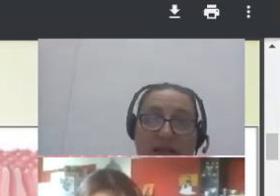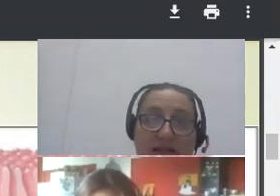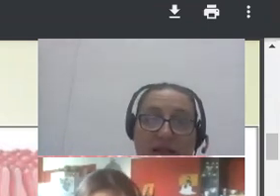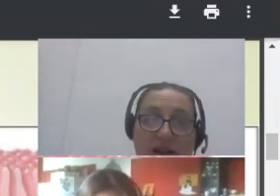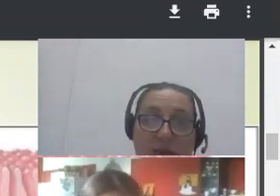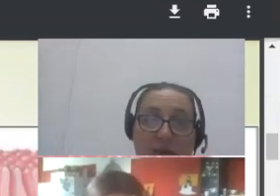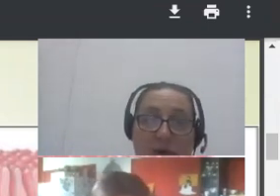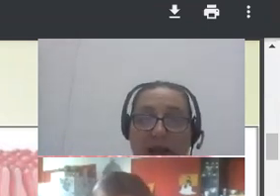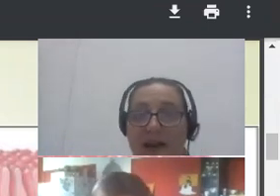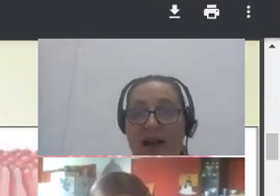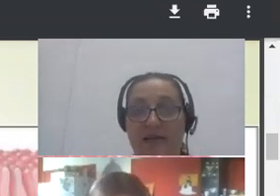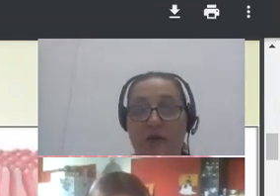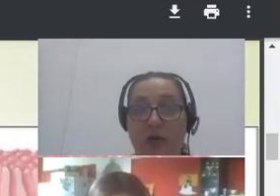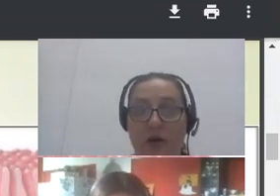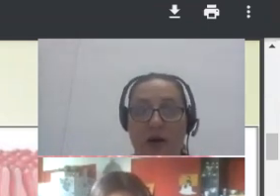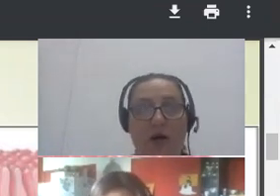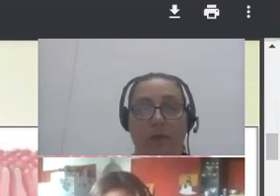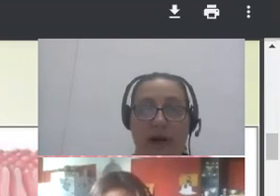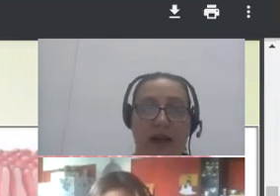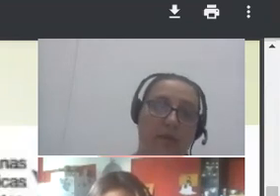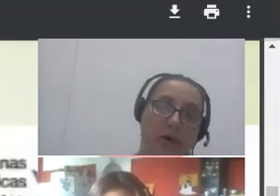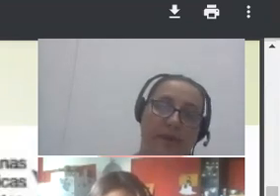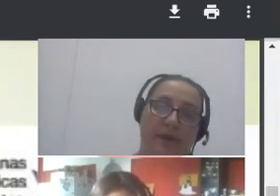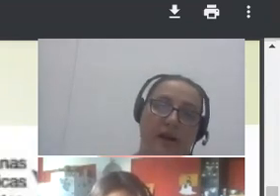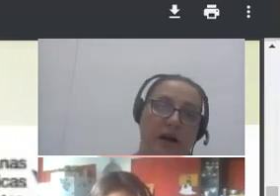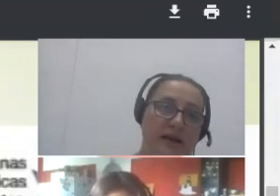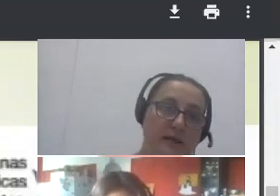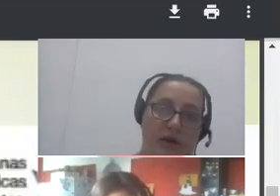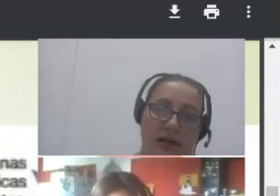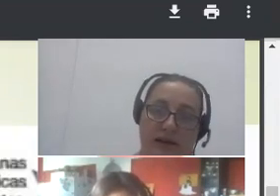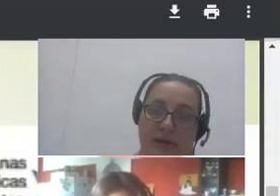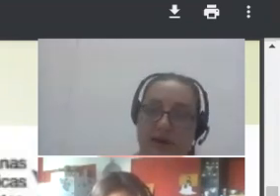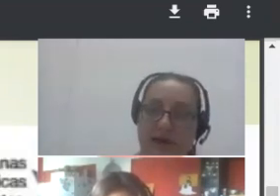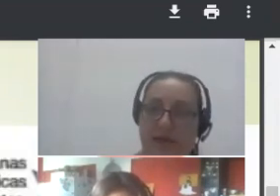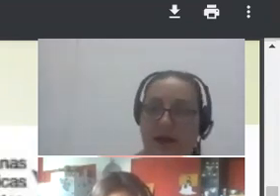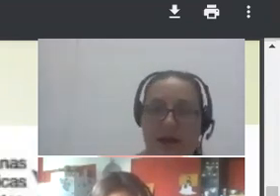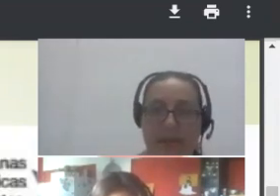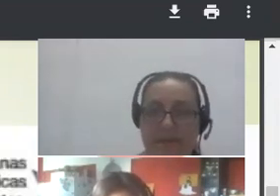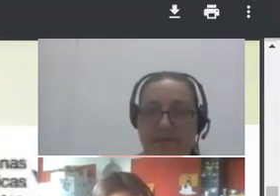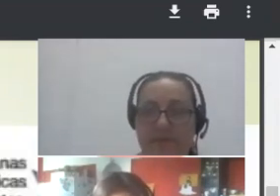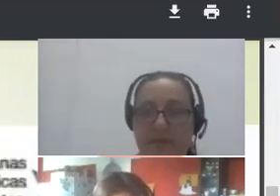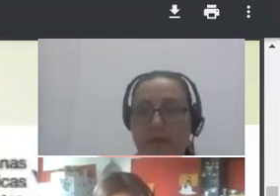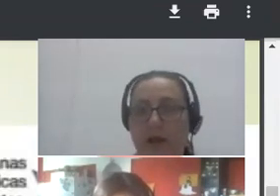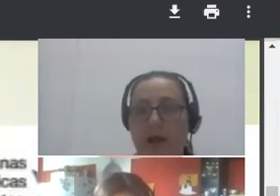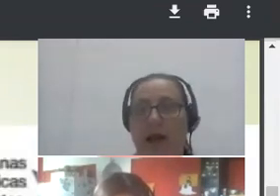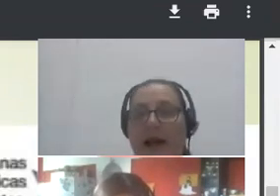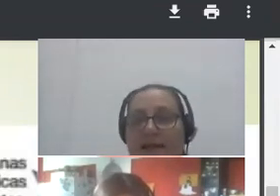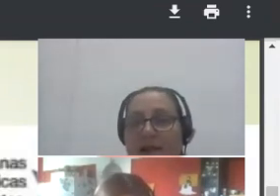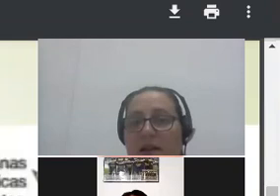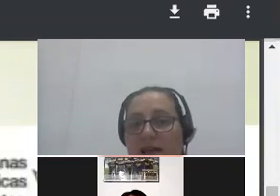que van a necesitar un poco más de laxitud. Por ejemplo, hay zonas, a ver si se ve esta.